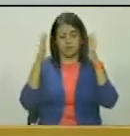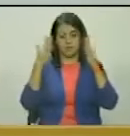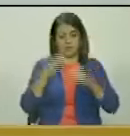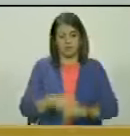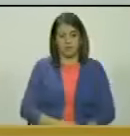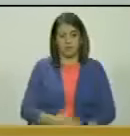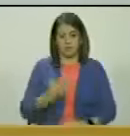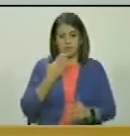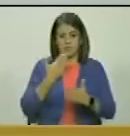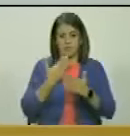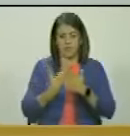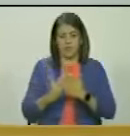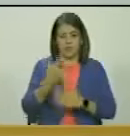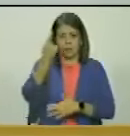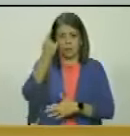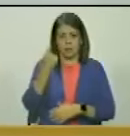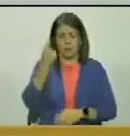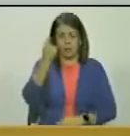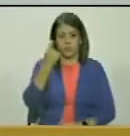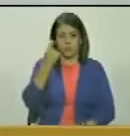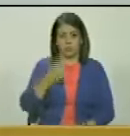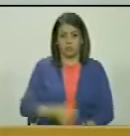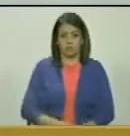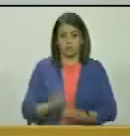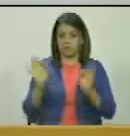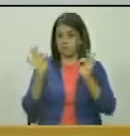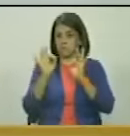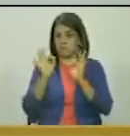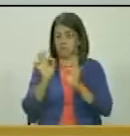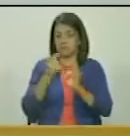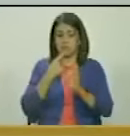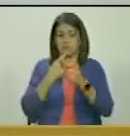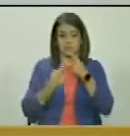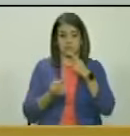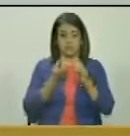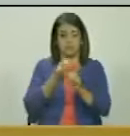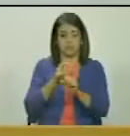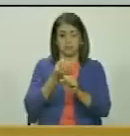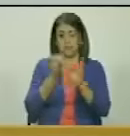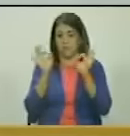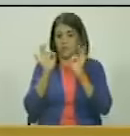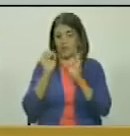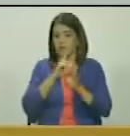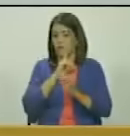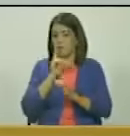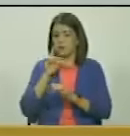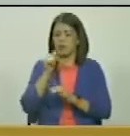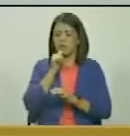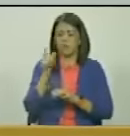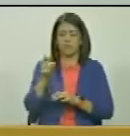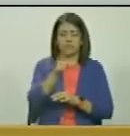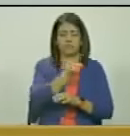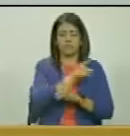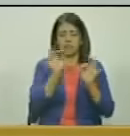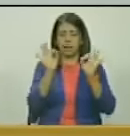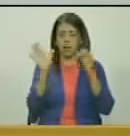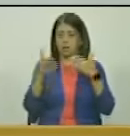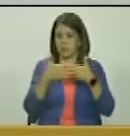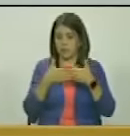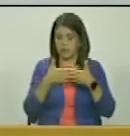gracias querido diputado nadie más ha notado en el derecho de palabra se va a cerrar